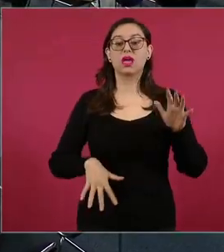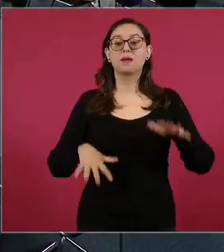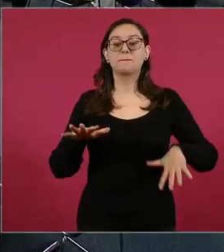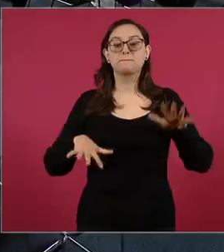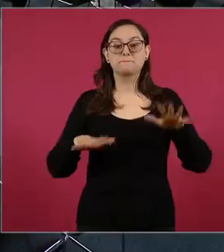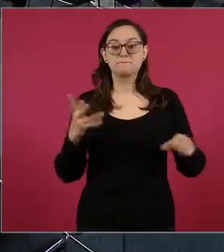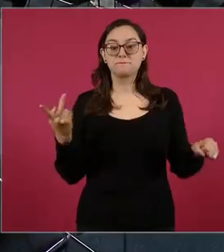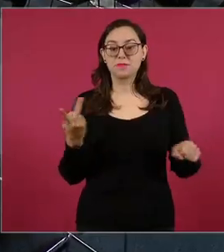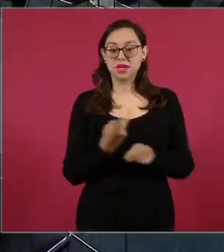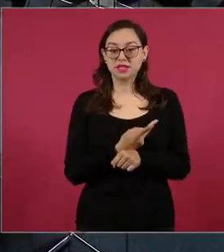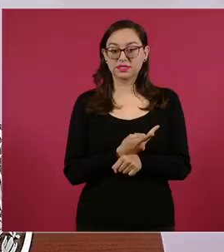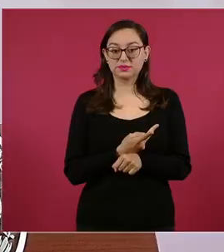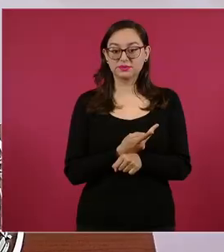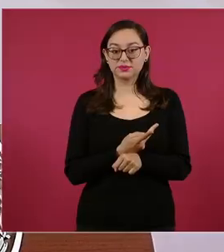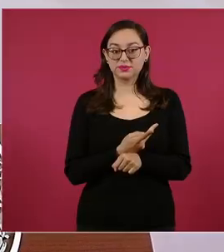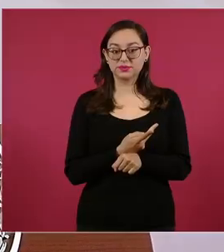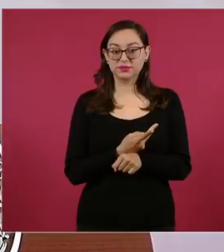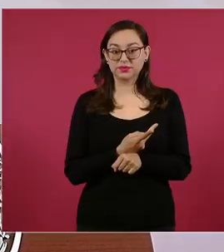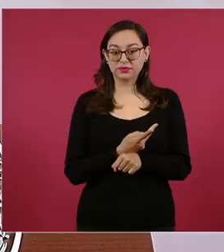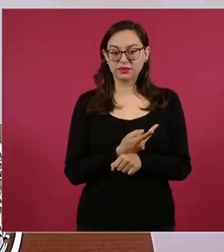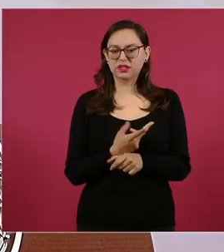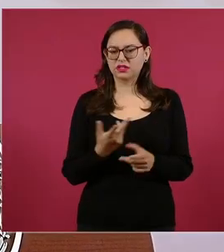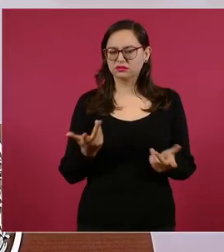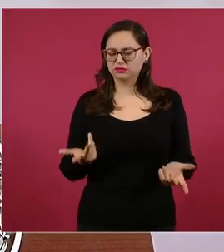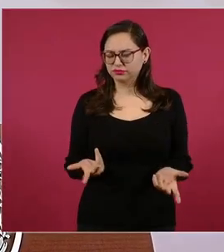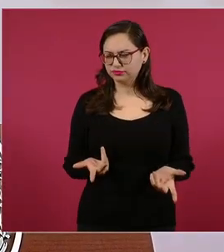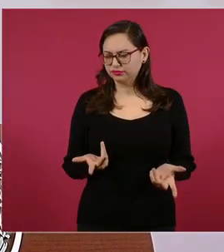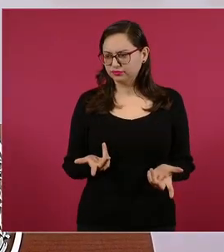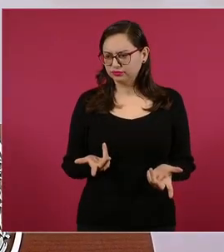no te gusta algo en la red,